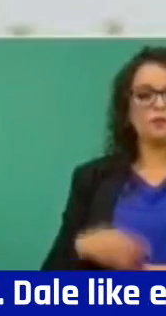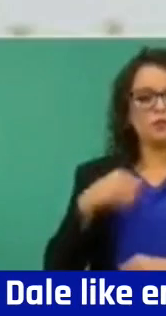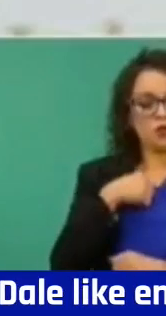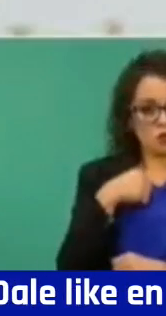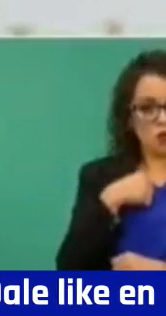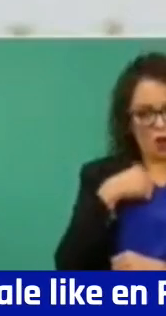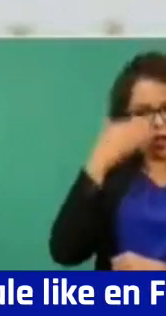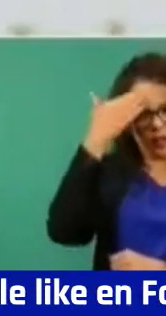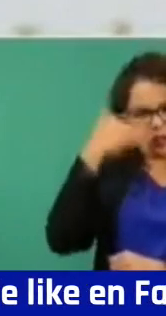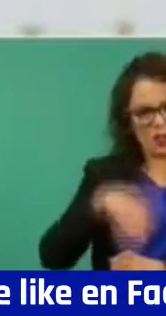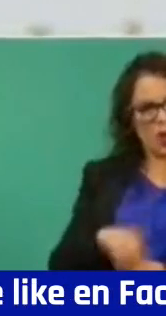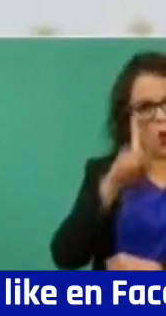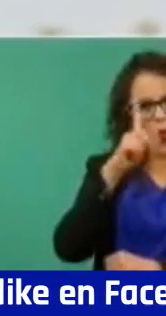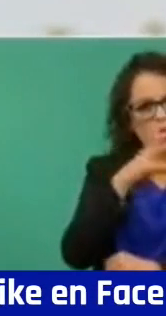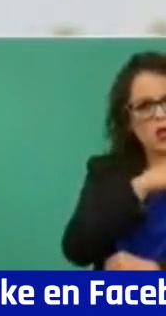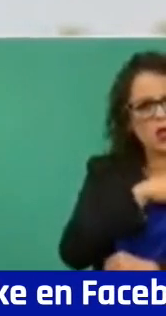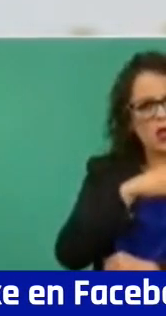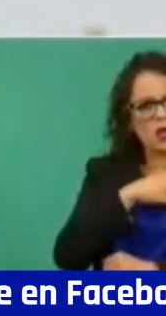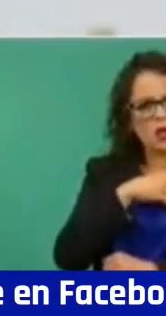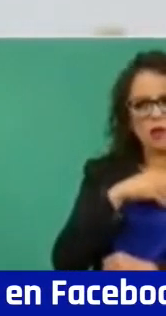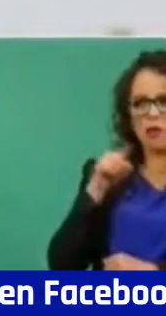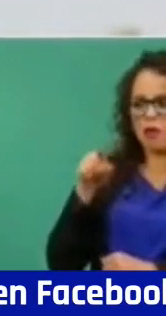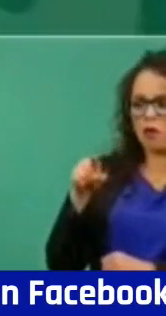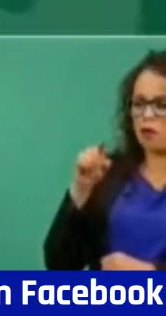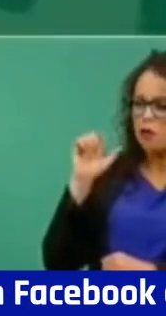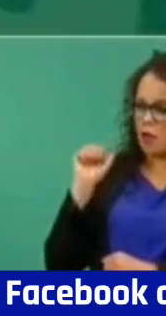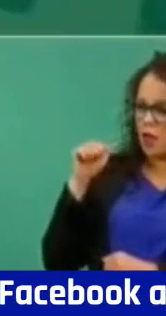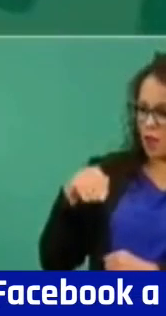as gruesa